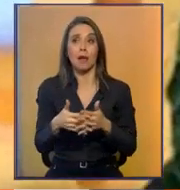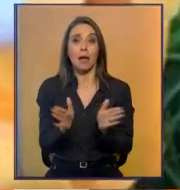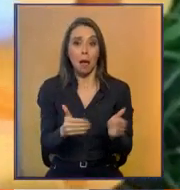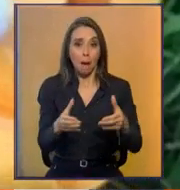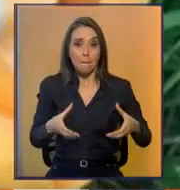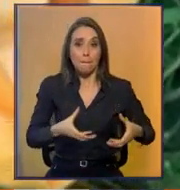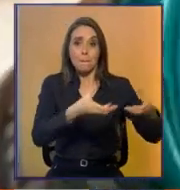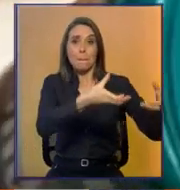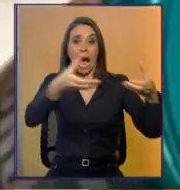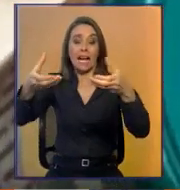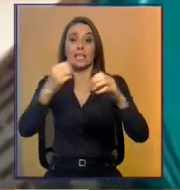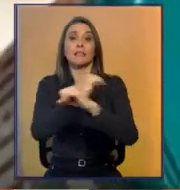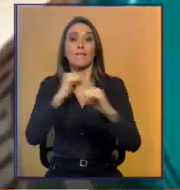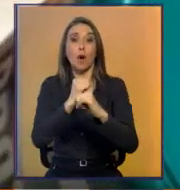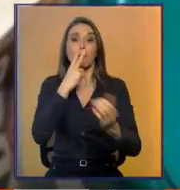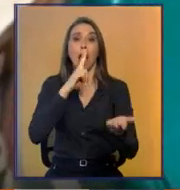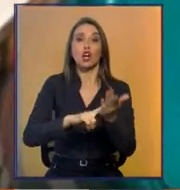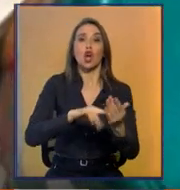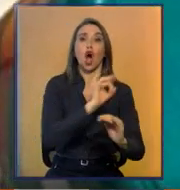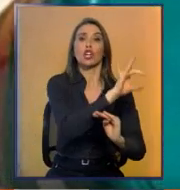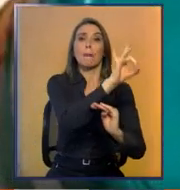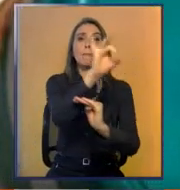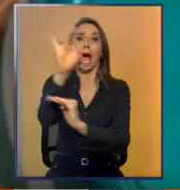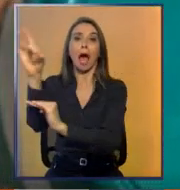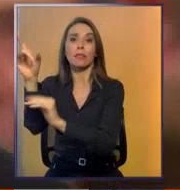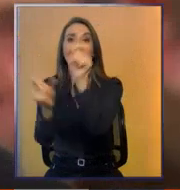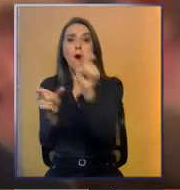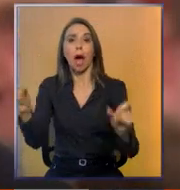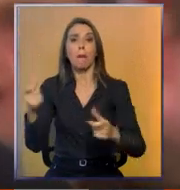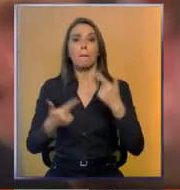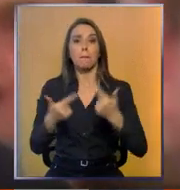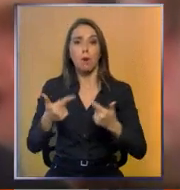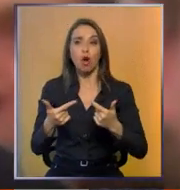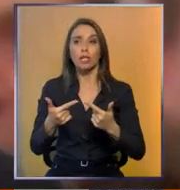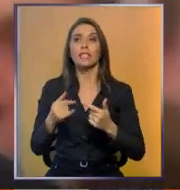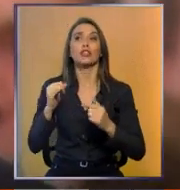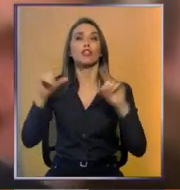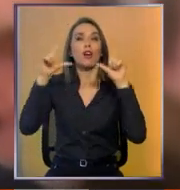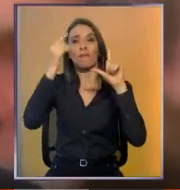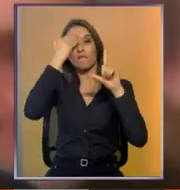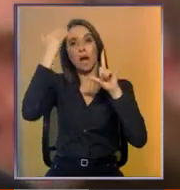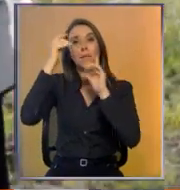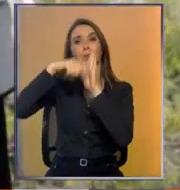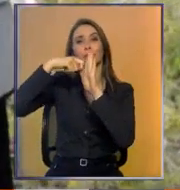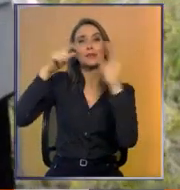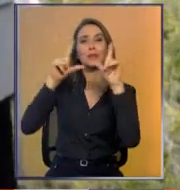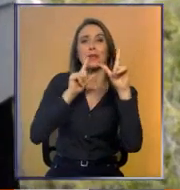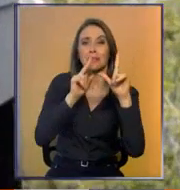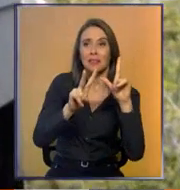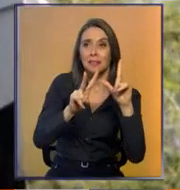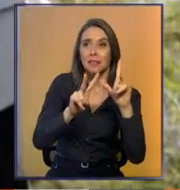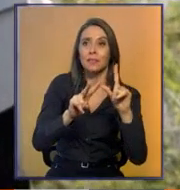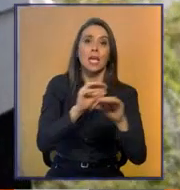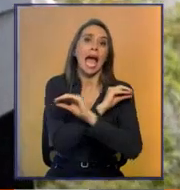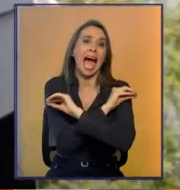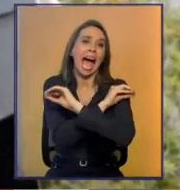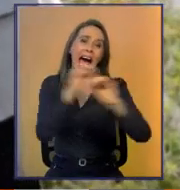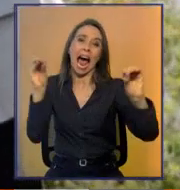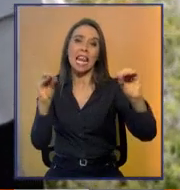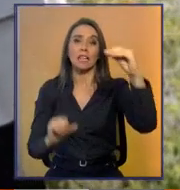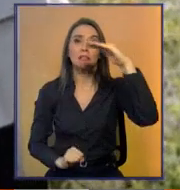bombas fueron enviados por correo a distintas figuras políticas y del espectáculo, lo que originó una alerta